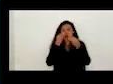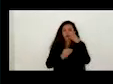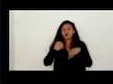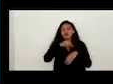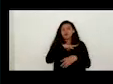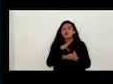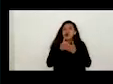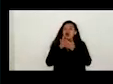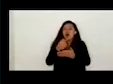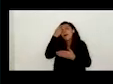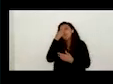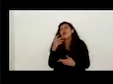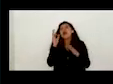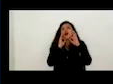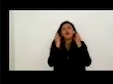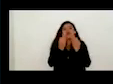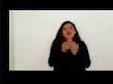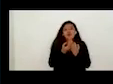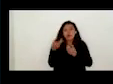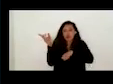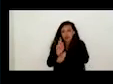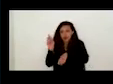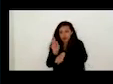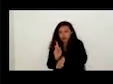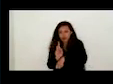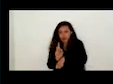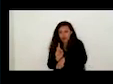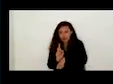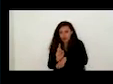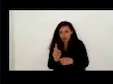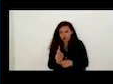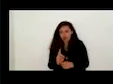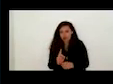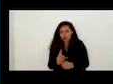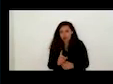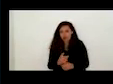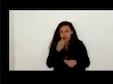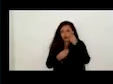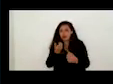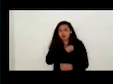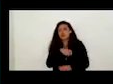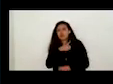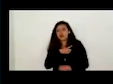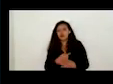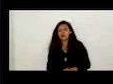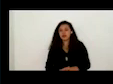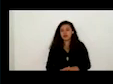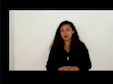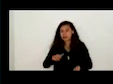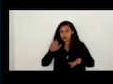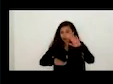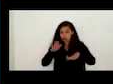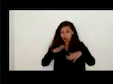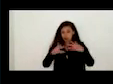ayudemos en este sentido día a día para ir fortaleciendo una alimentación saludable. En ocasiones me